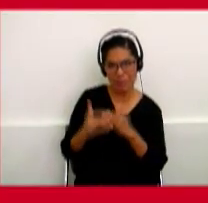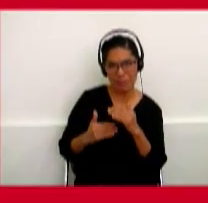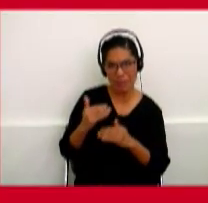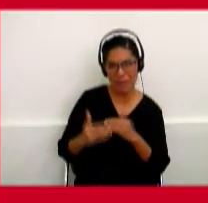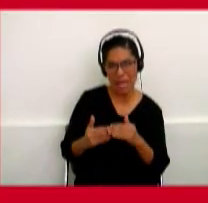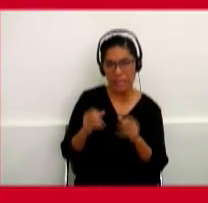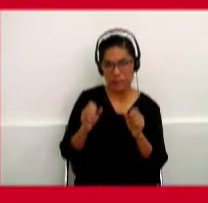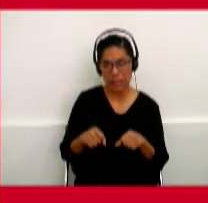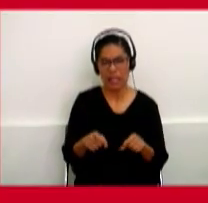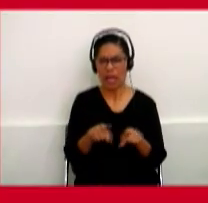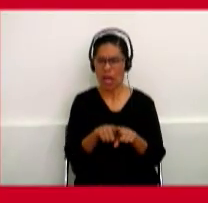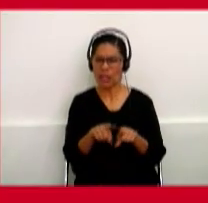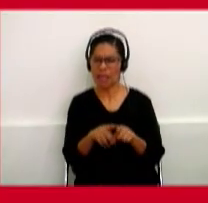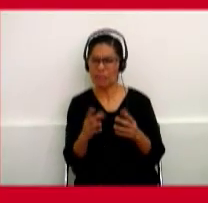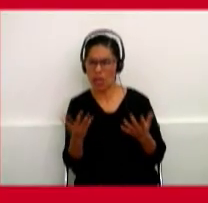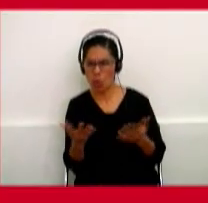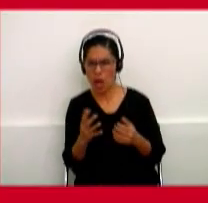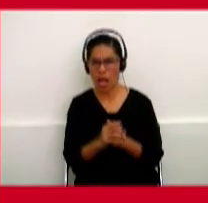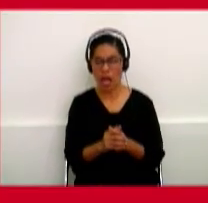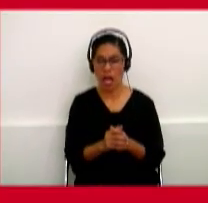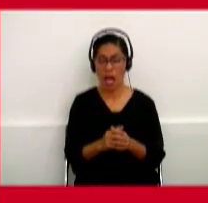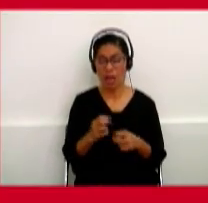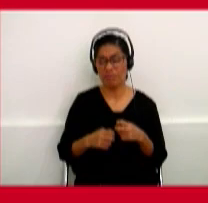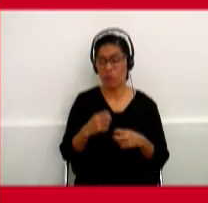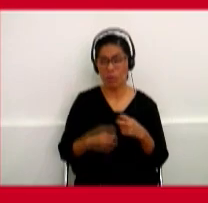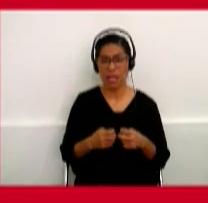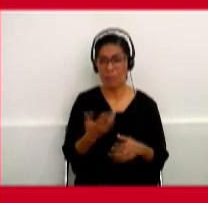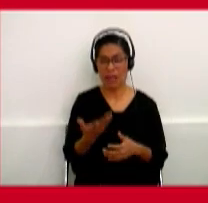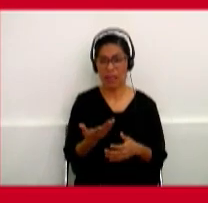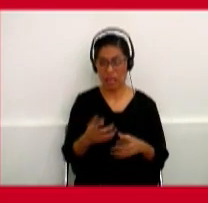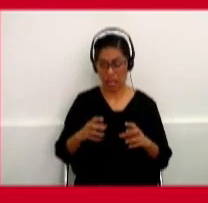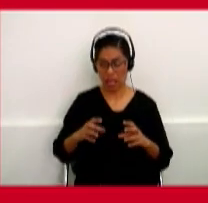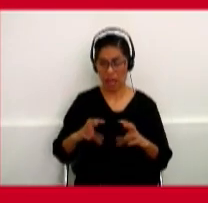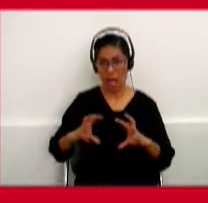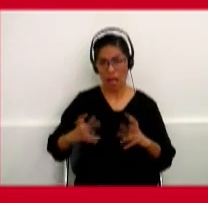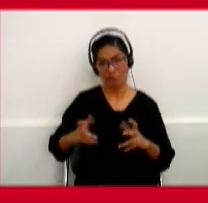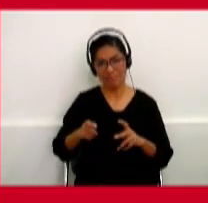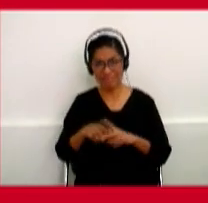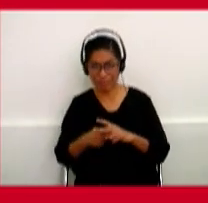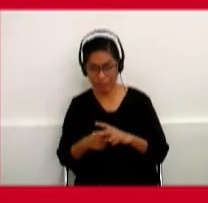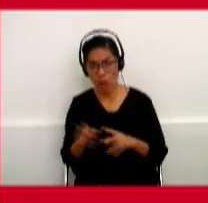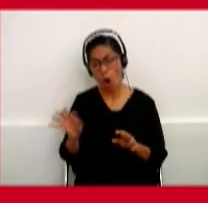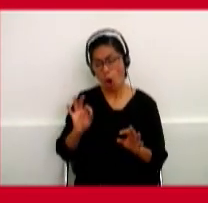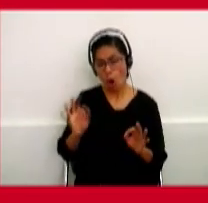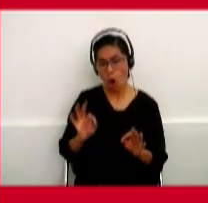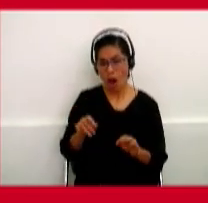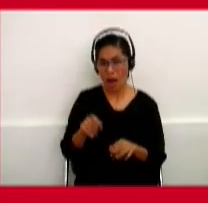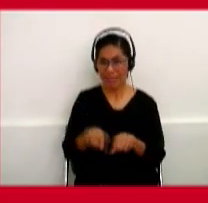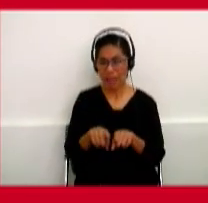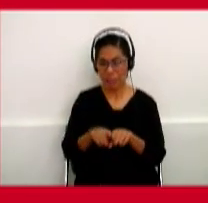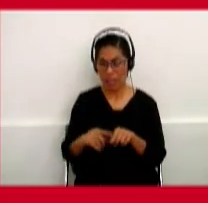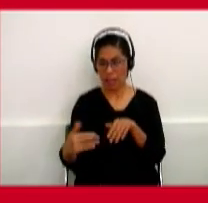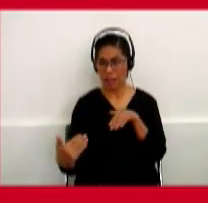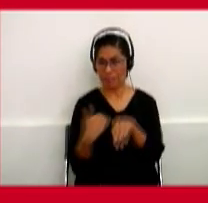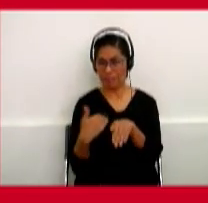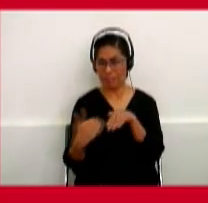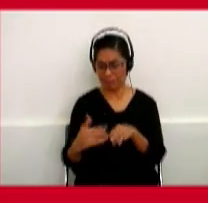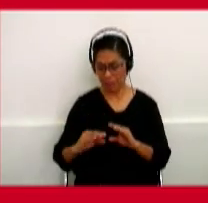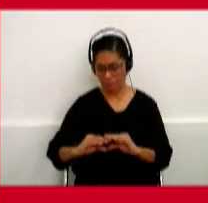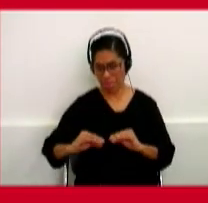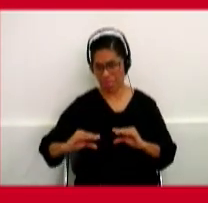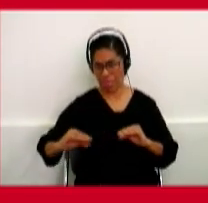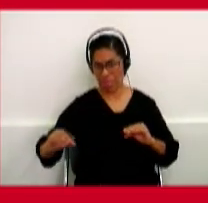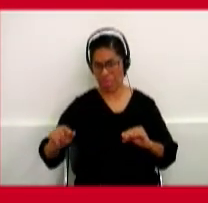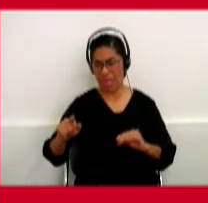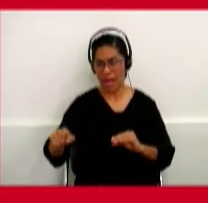de base quizás de los problemas de mantenimiento, y desde ese punto podemos comenzar a trabajar para construir algo más. Luego pasamos por el proceso